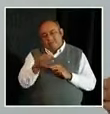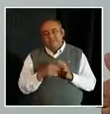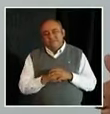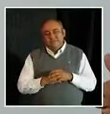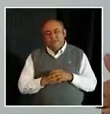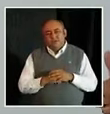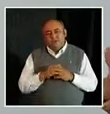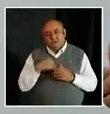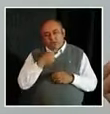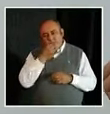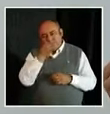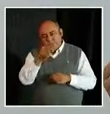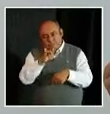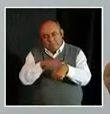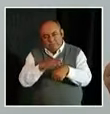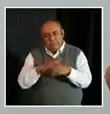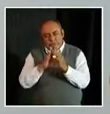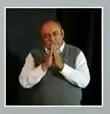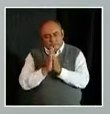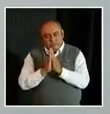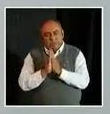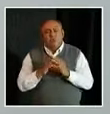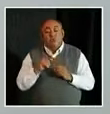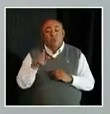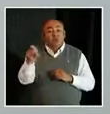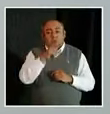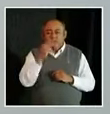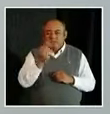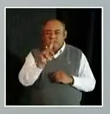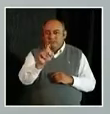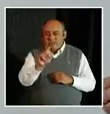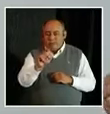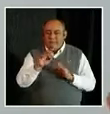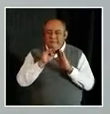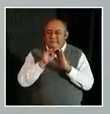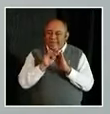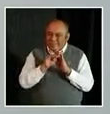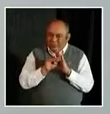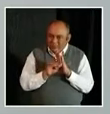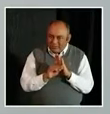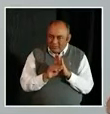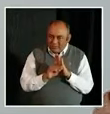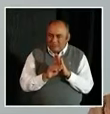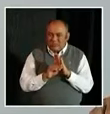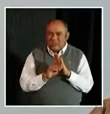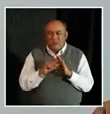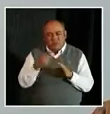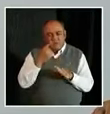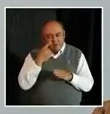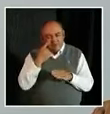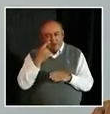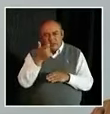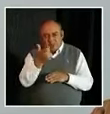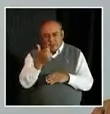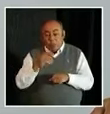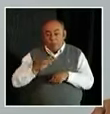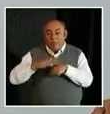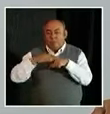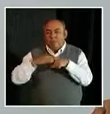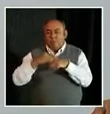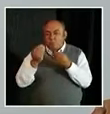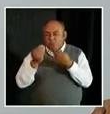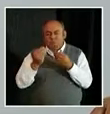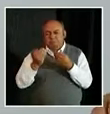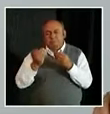reiterada es a que bajemos nuestro consumo y veremos cómo no vamos a tener problema de incremento en las